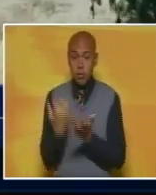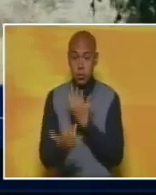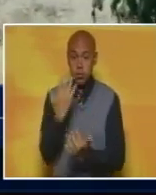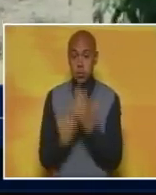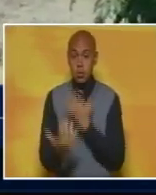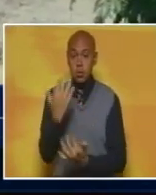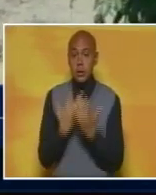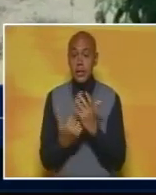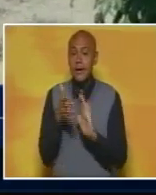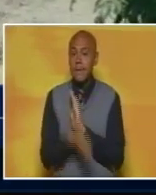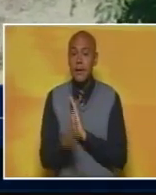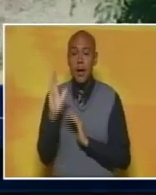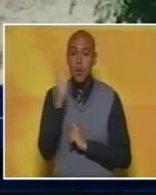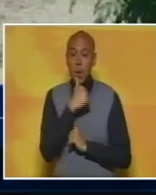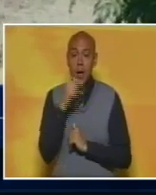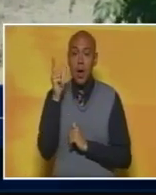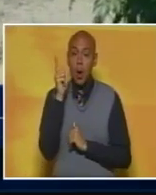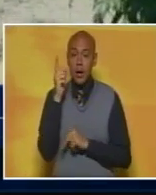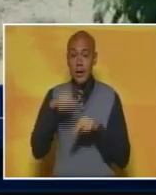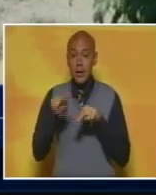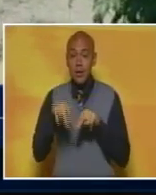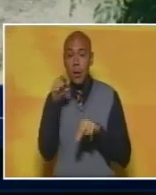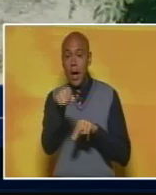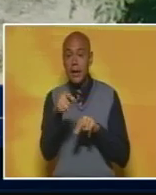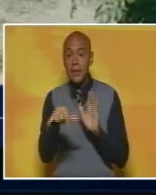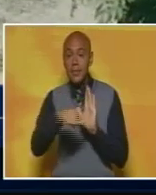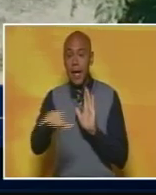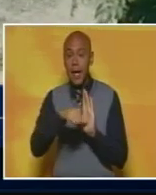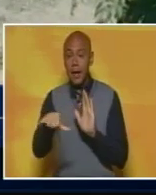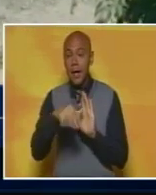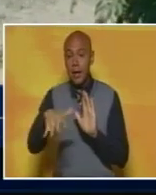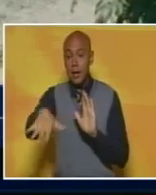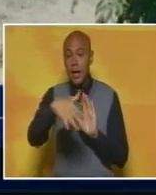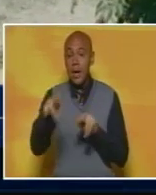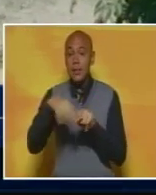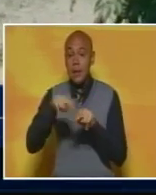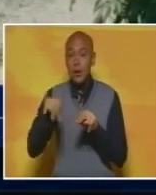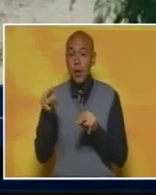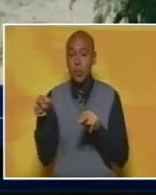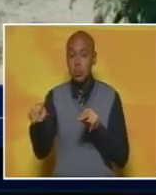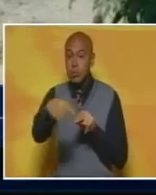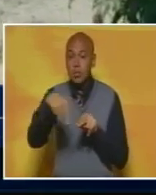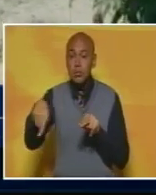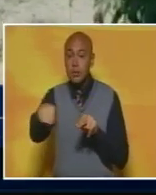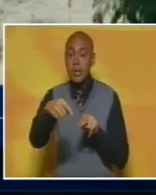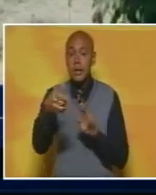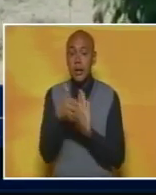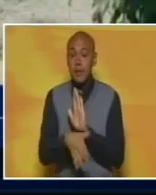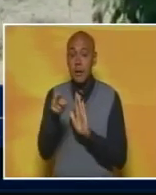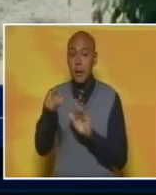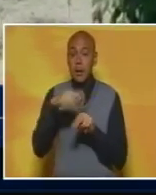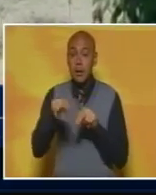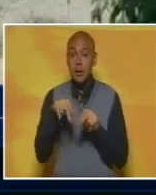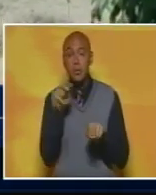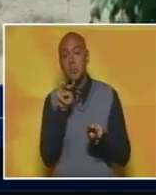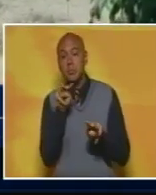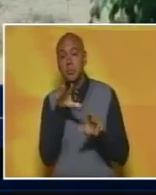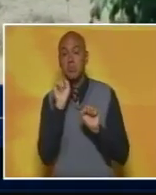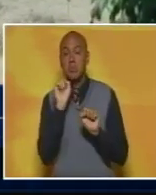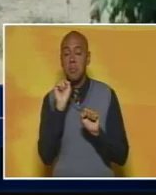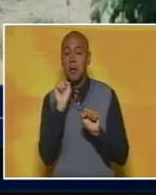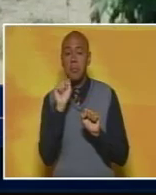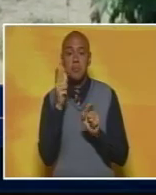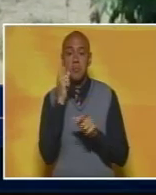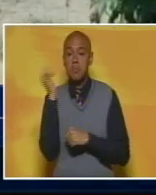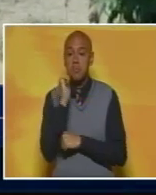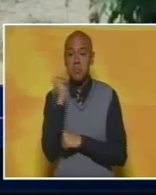realizaron la quema, no tomaron en cuenta de que esos niños estuvieran allí cerca, en las inmediaciones del cañaveral. Y los niños, claro, se percataron, pero tampoco tomaron